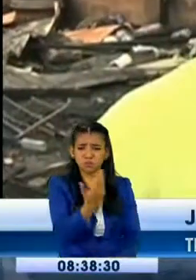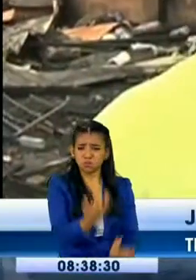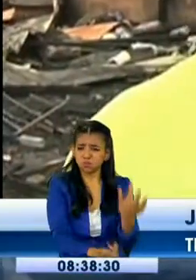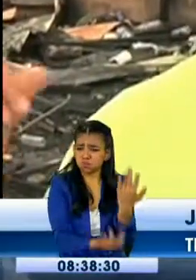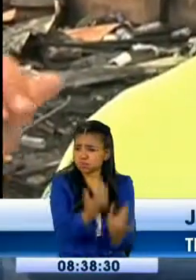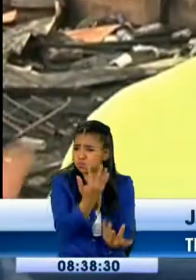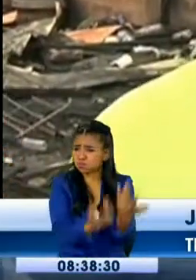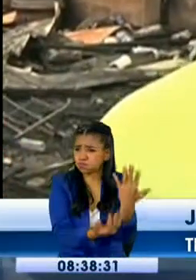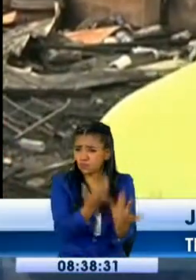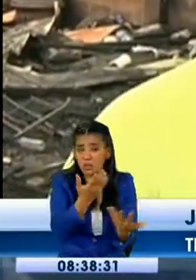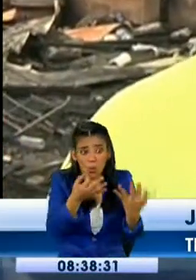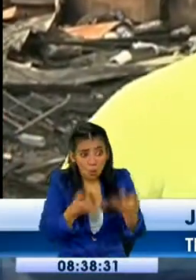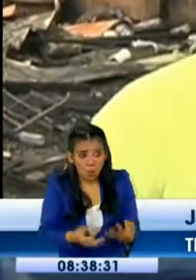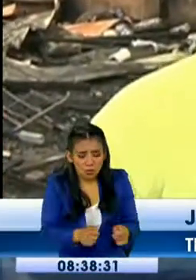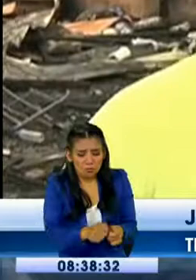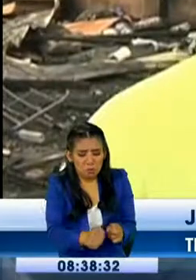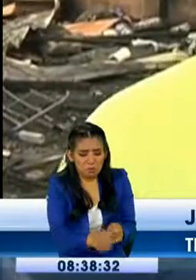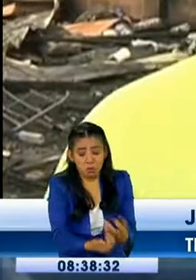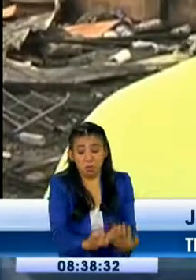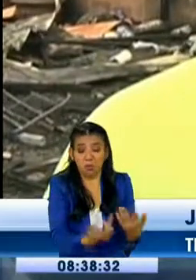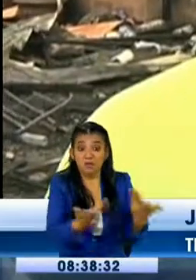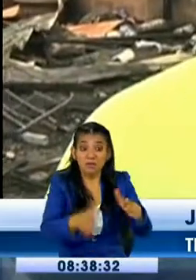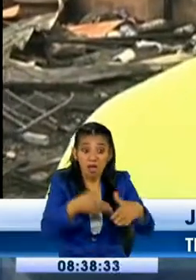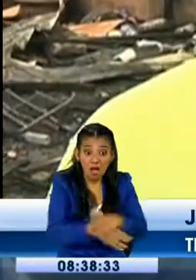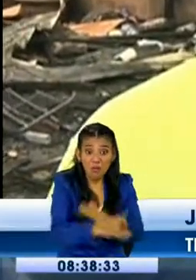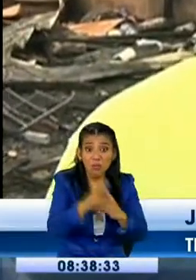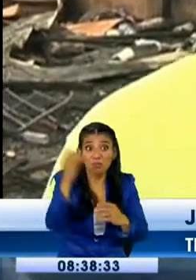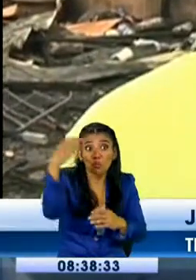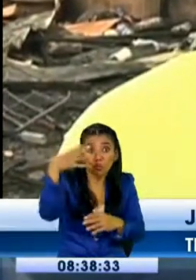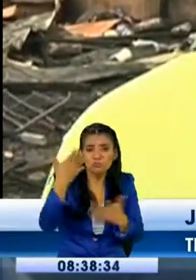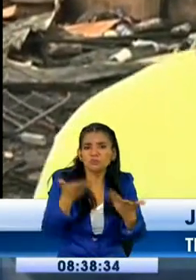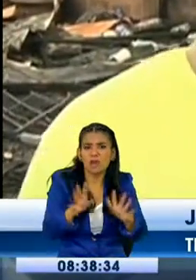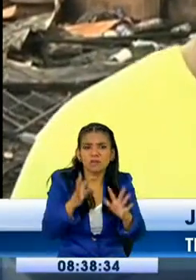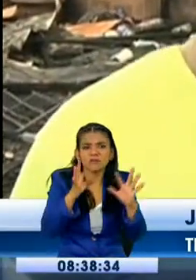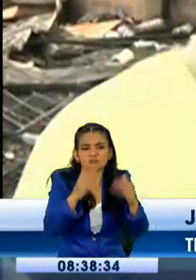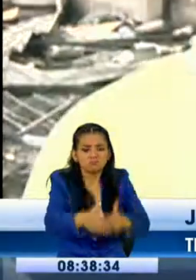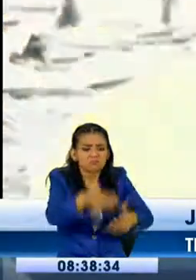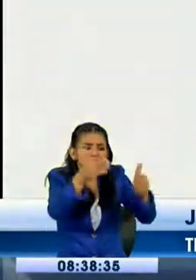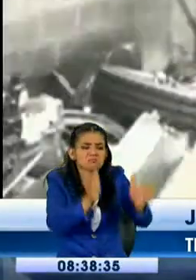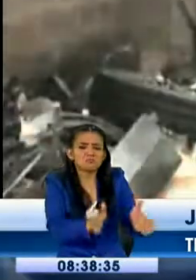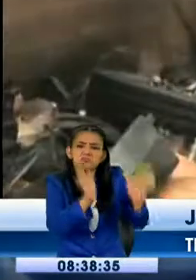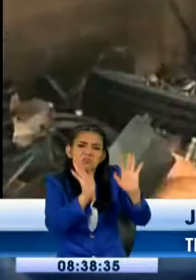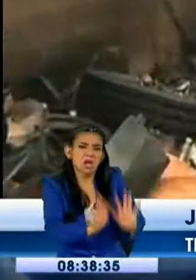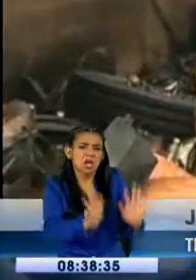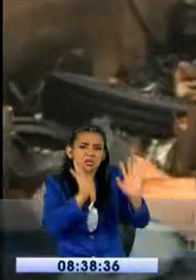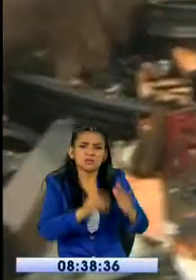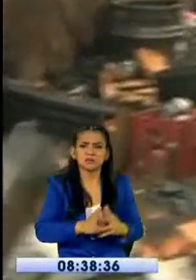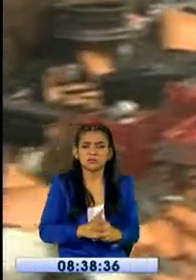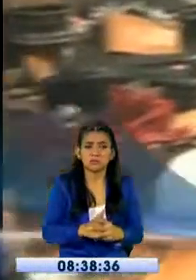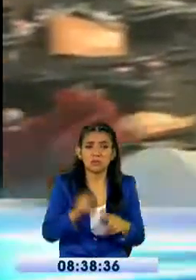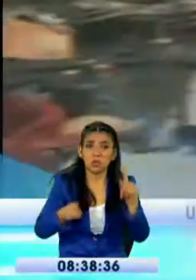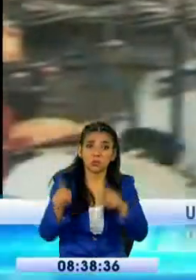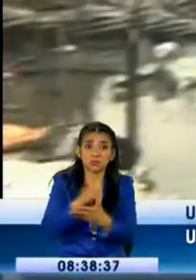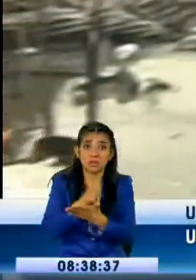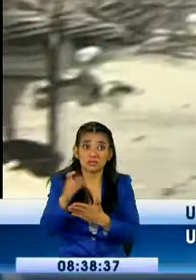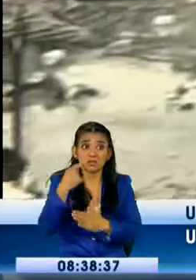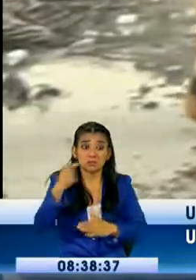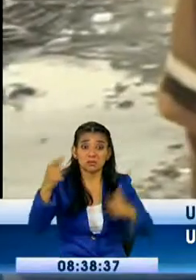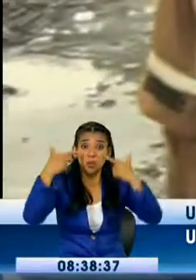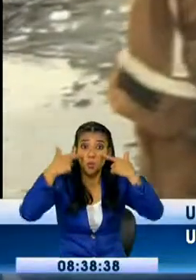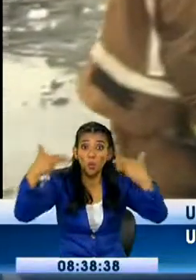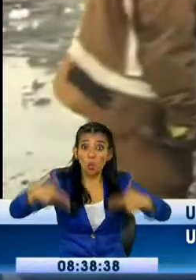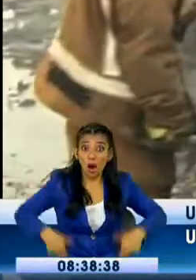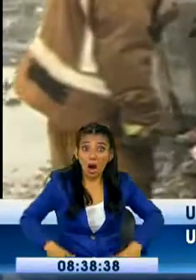por el circuito no es, por lo que ahí están sin luz, porque ellos no tienen luz ahí. Solamente lo tienen eso ahí para estar ahí. Testigos refieren que el guardia del sector